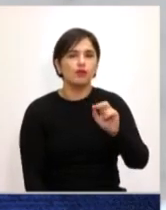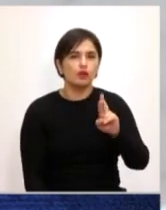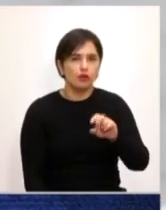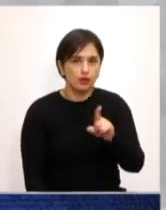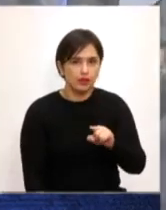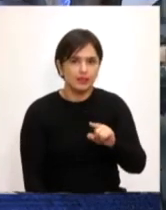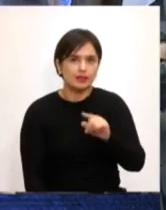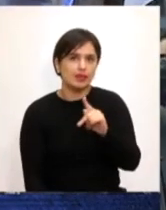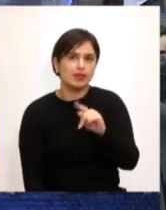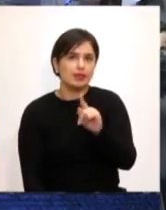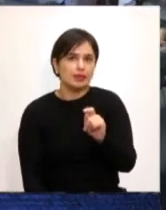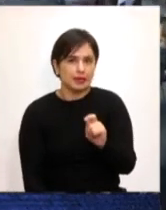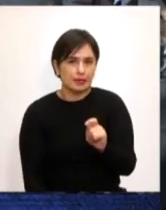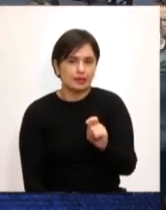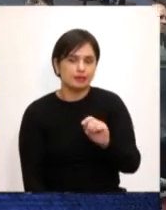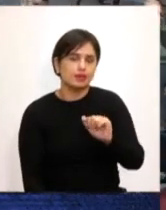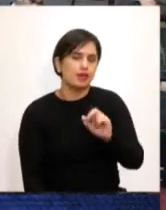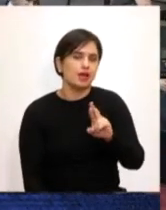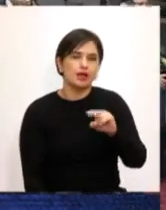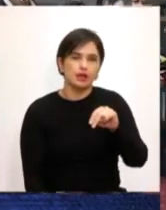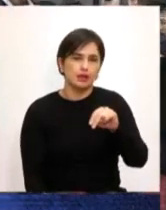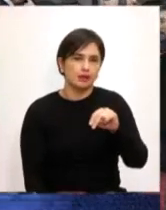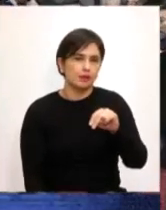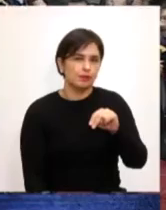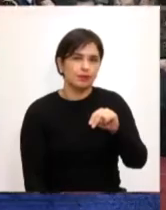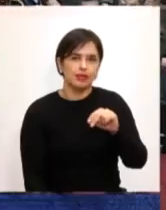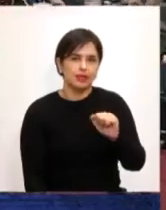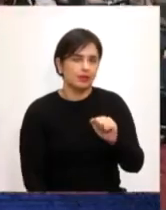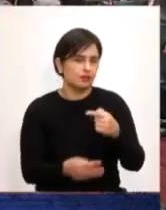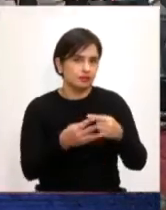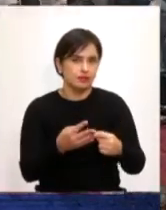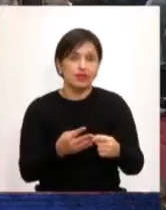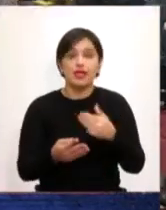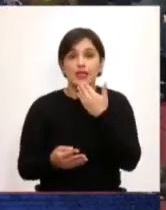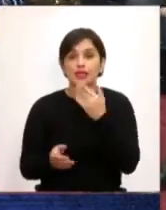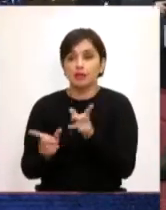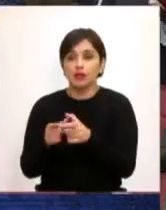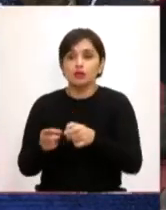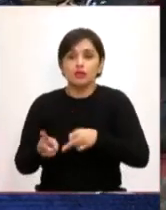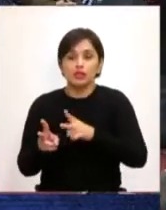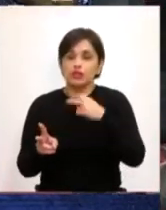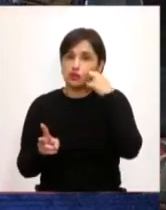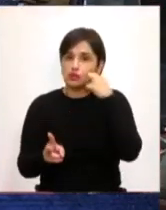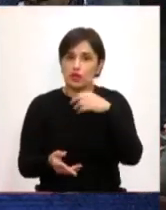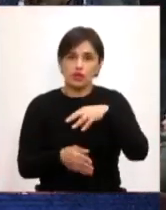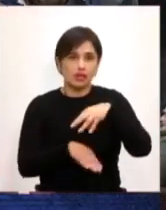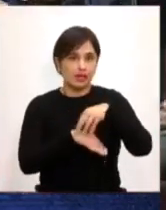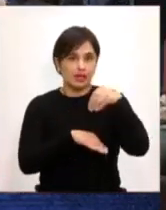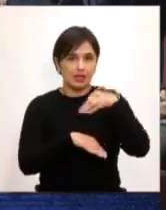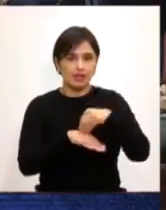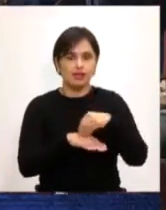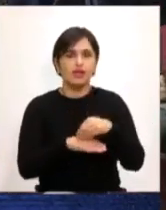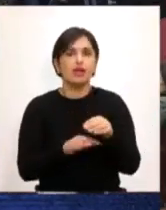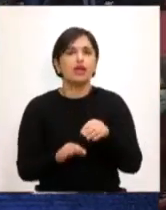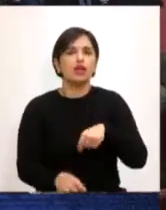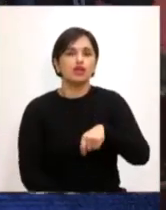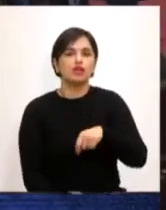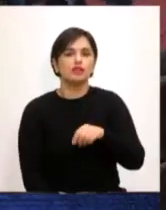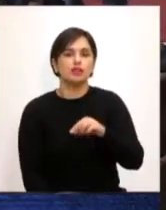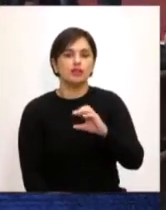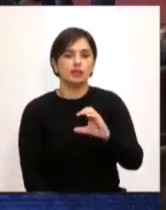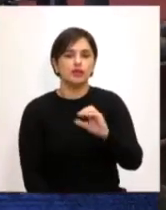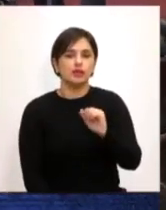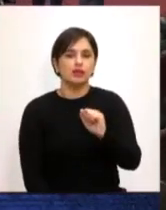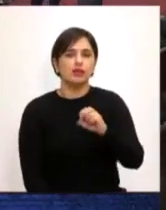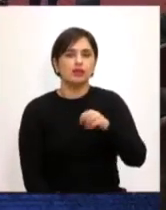Gastón Saavedra y Carmen Gloria Aravena. Y Derechos Humanos en Arica, con los senadores Fabiola Campillay, José Miguel